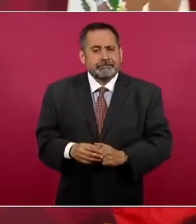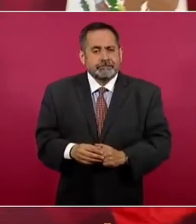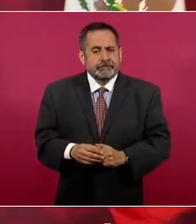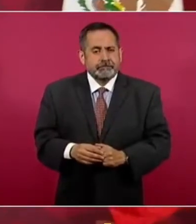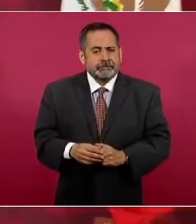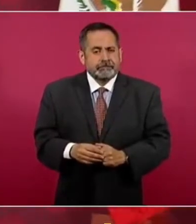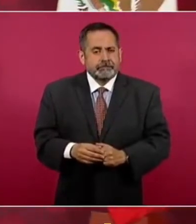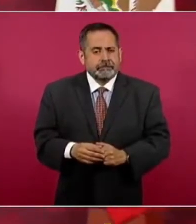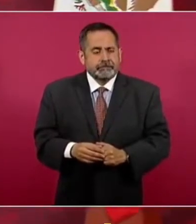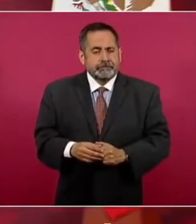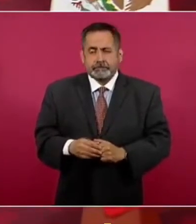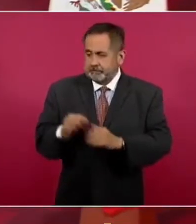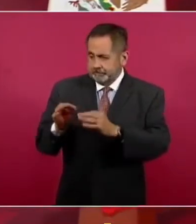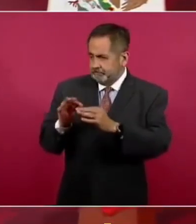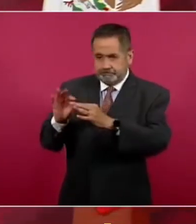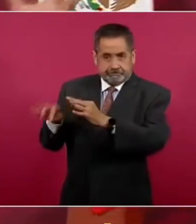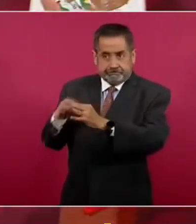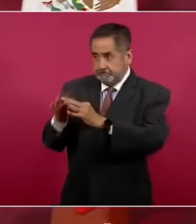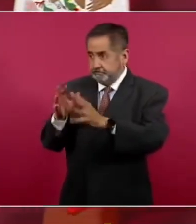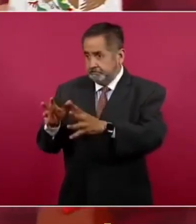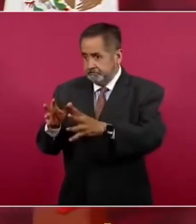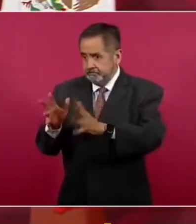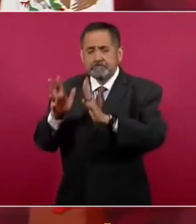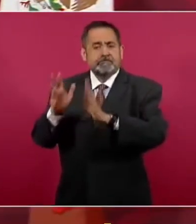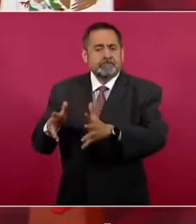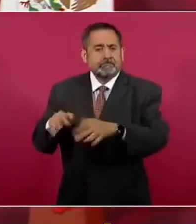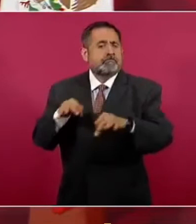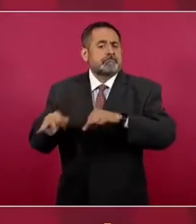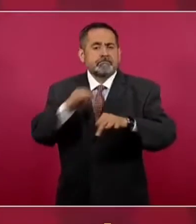Para tenerlas paradas.